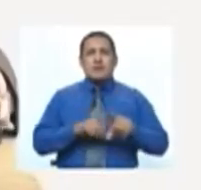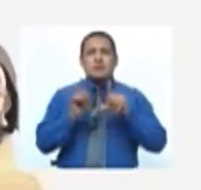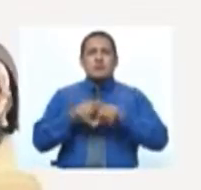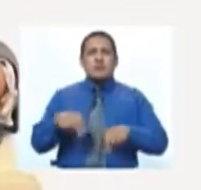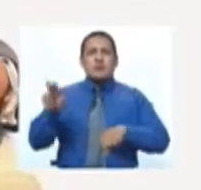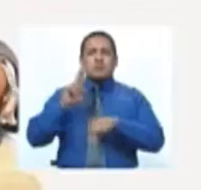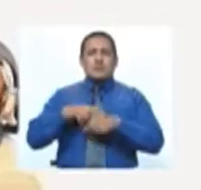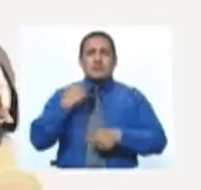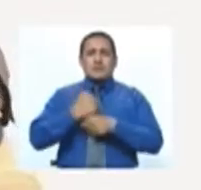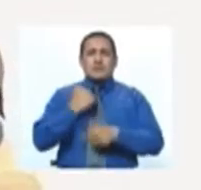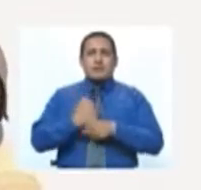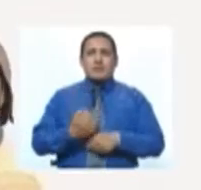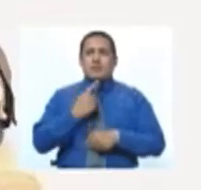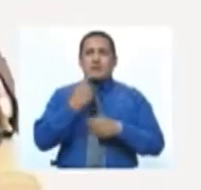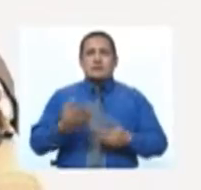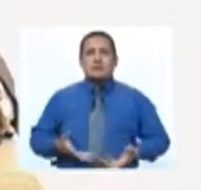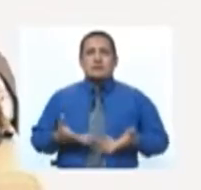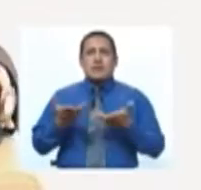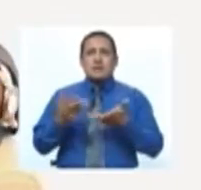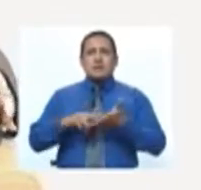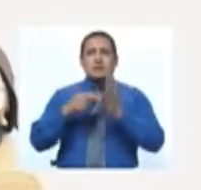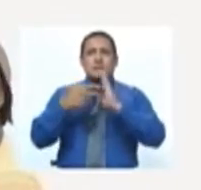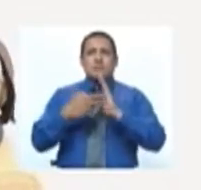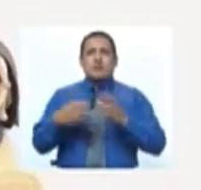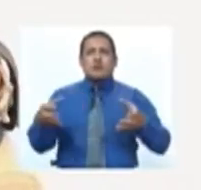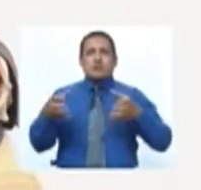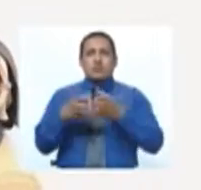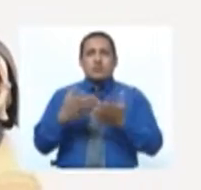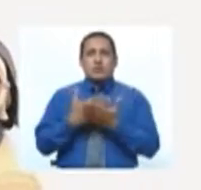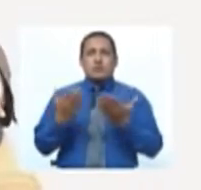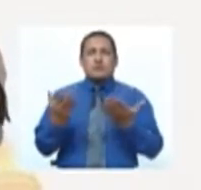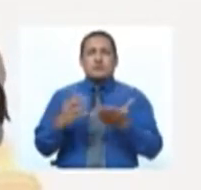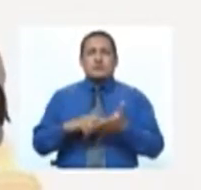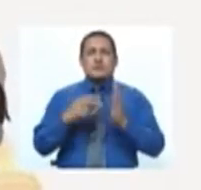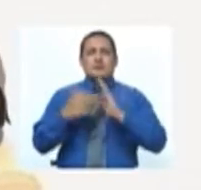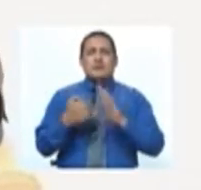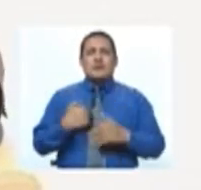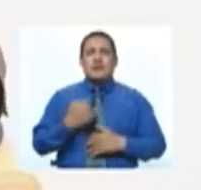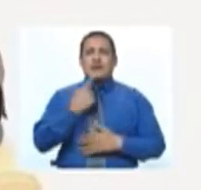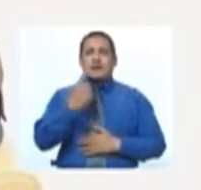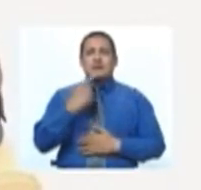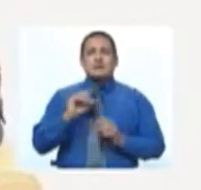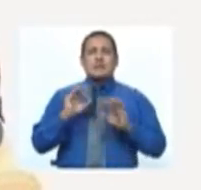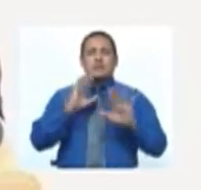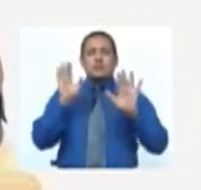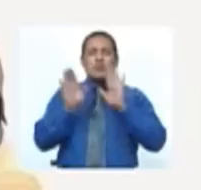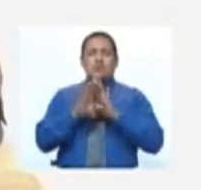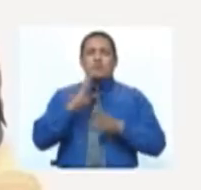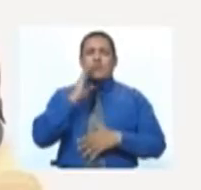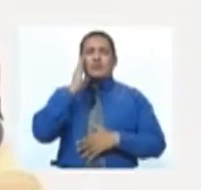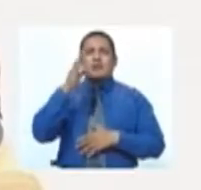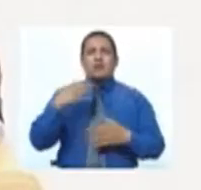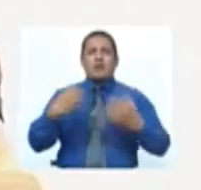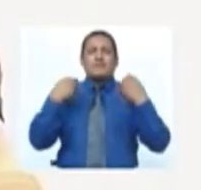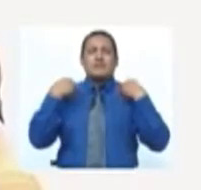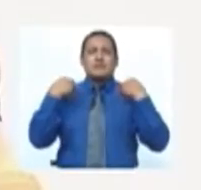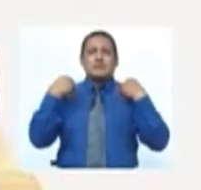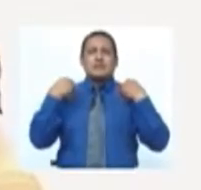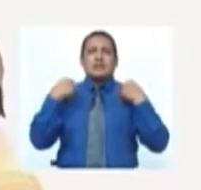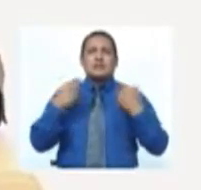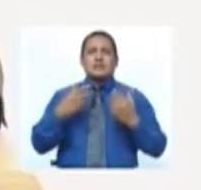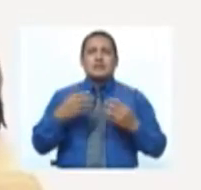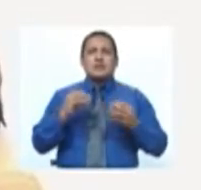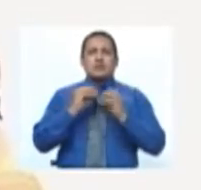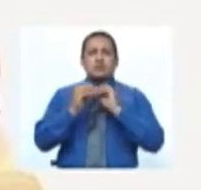por naturaleza operativa están asignados a lo que se denomina unidades orgánicas. Esto es, de pronto están asignados a la oficina